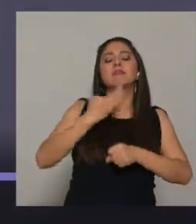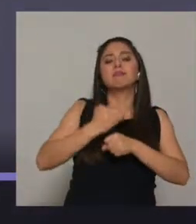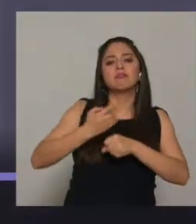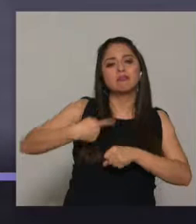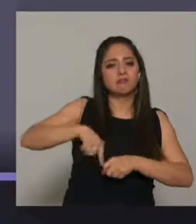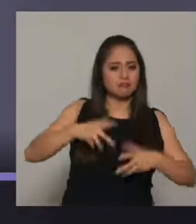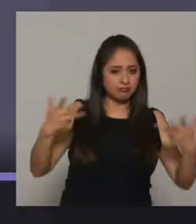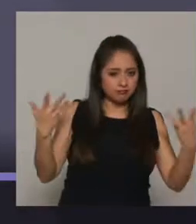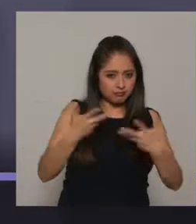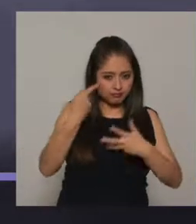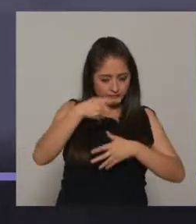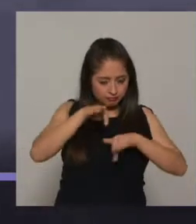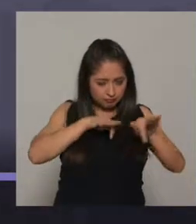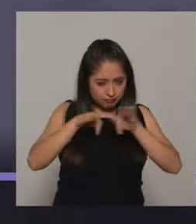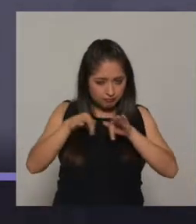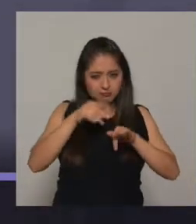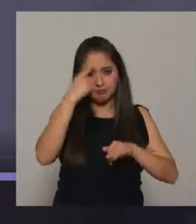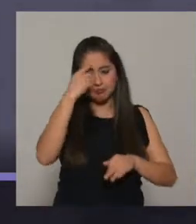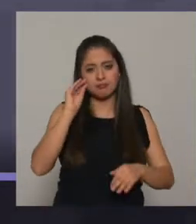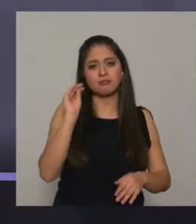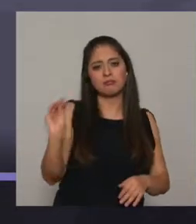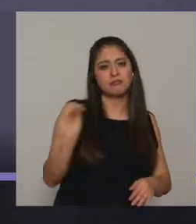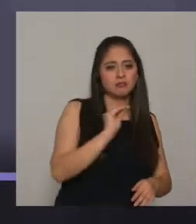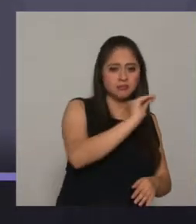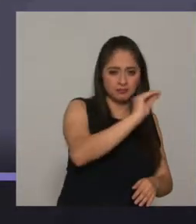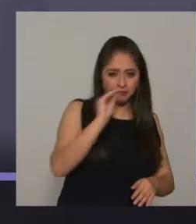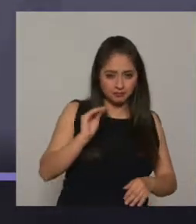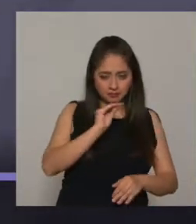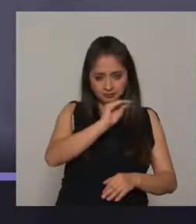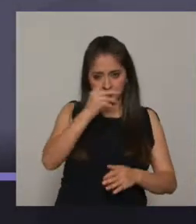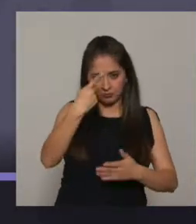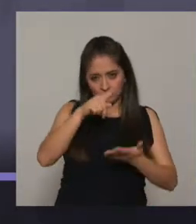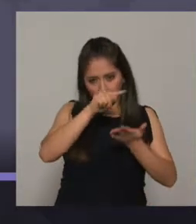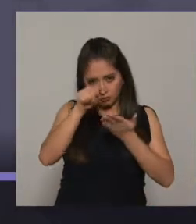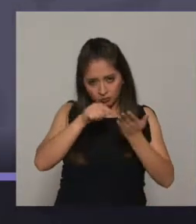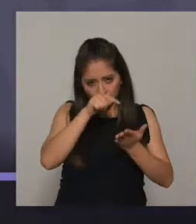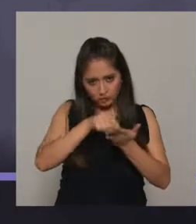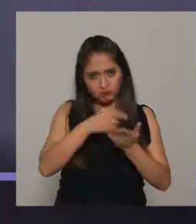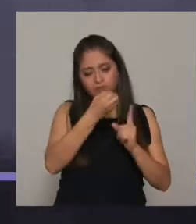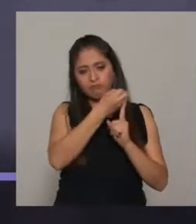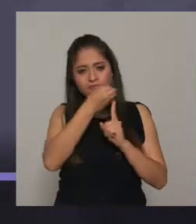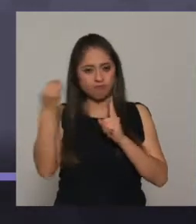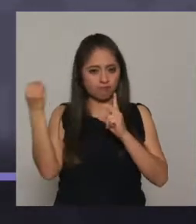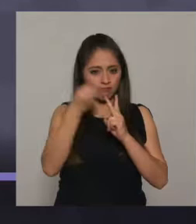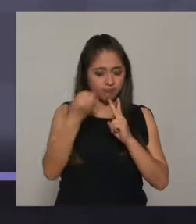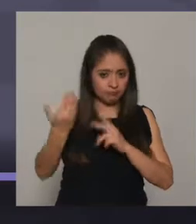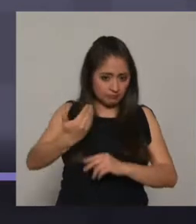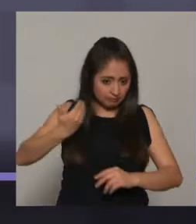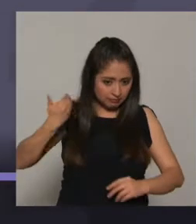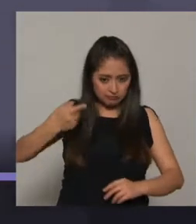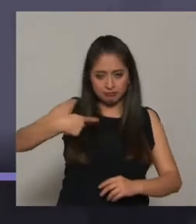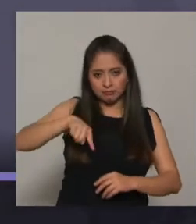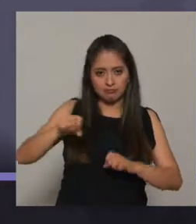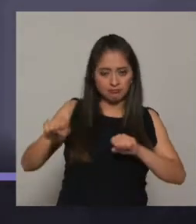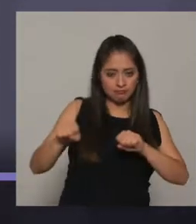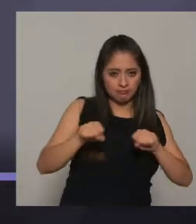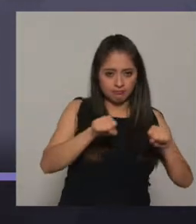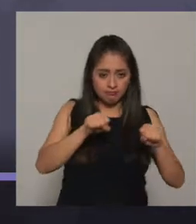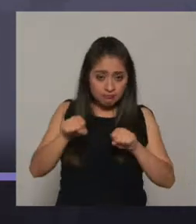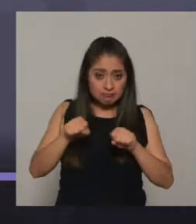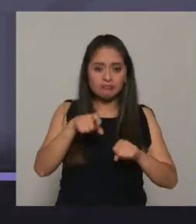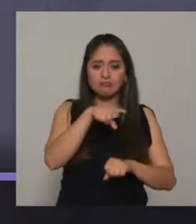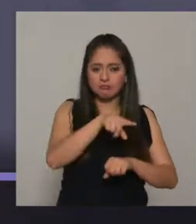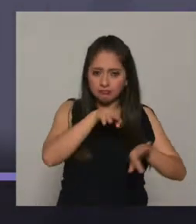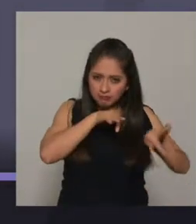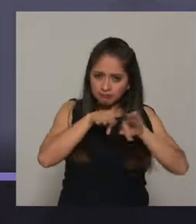labor de regresarlos a su lugar tal cual como estaban, colocados y ordenados antes del terremoto, pero pues es un